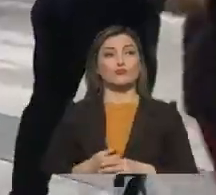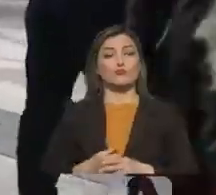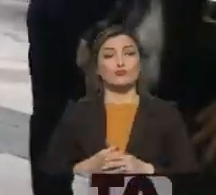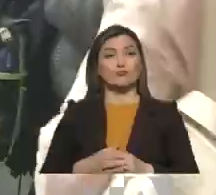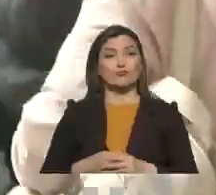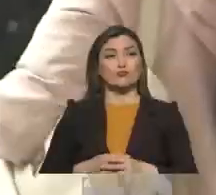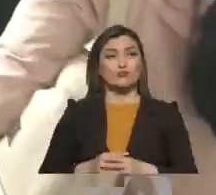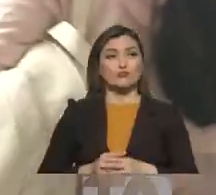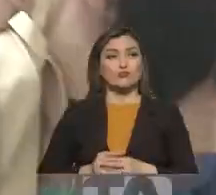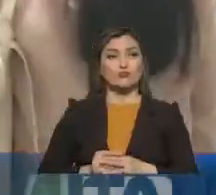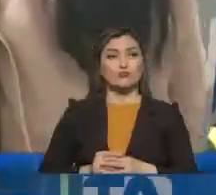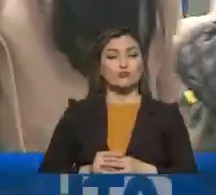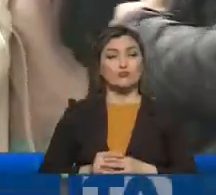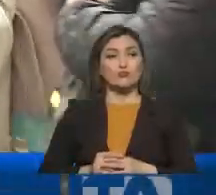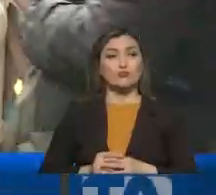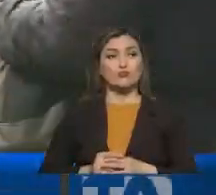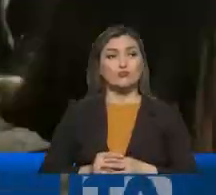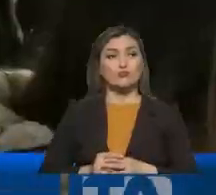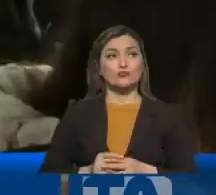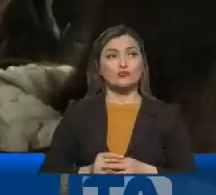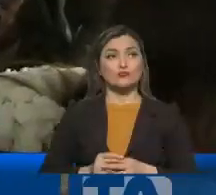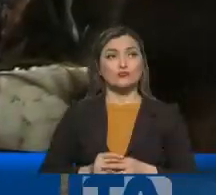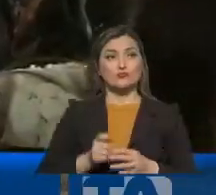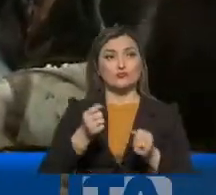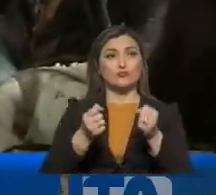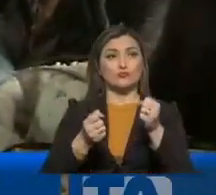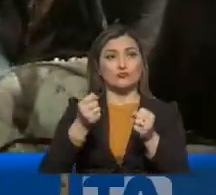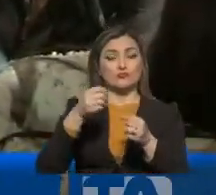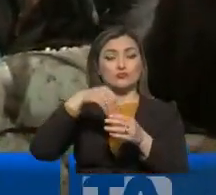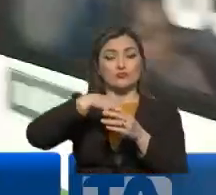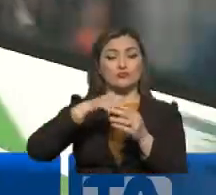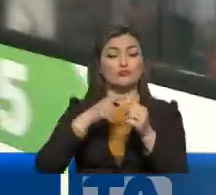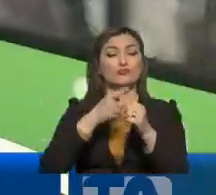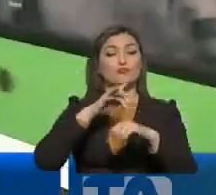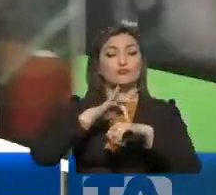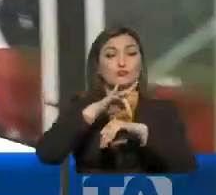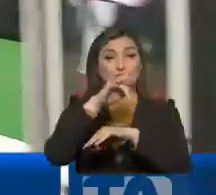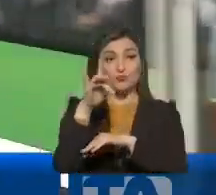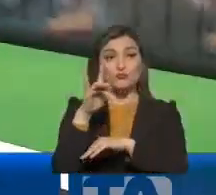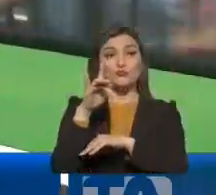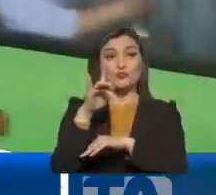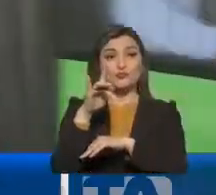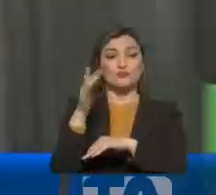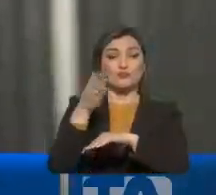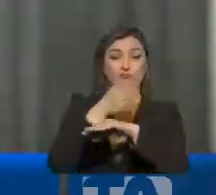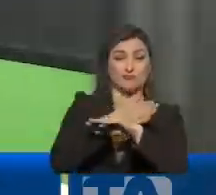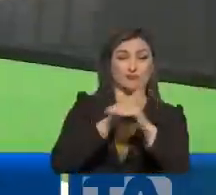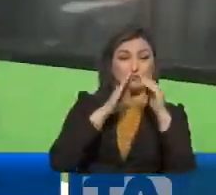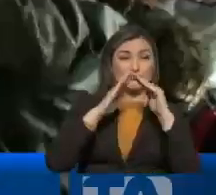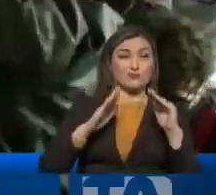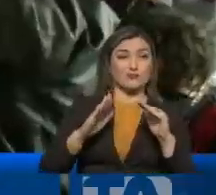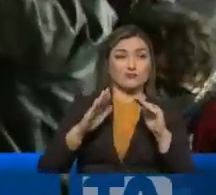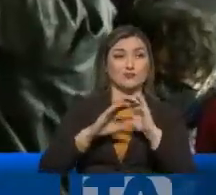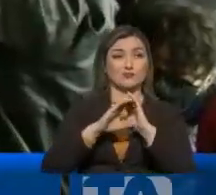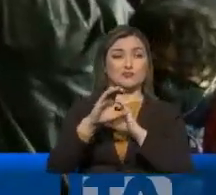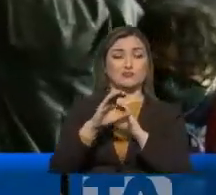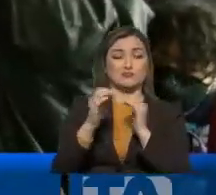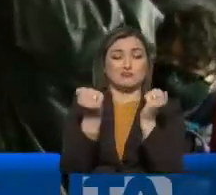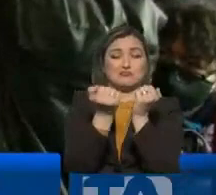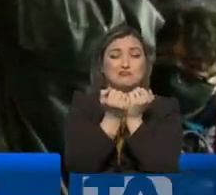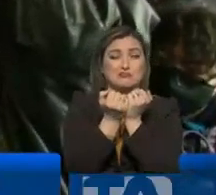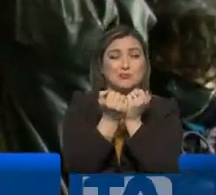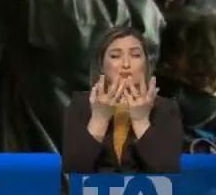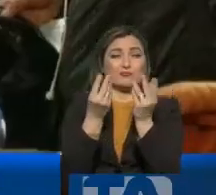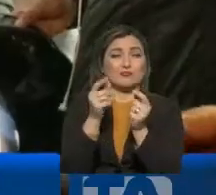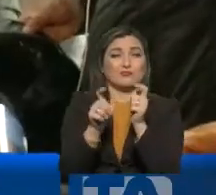fue la imagen que se repitió al interior de las unidades de transporte durante las primeras horas posteriores al confinamiento buses llenos de gente un distanciamiento